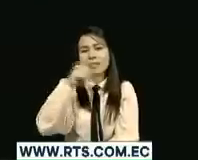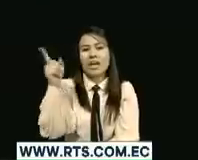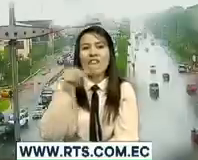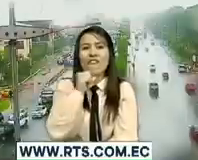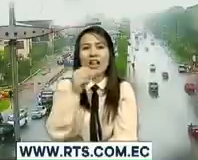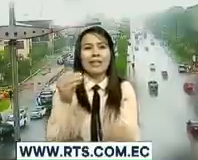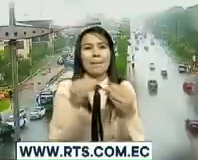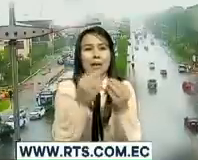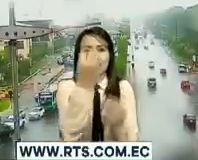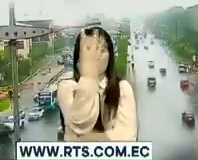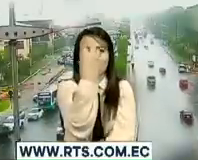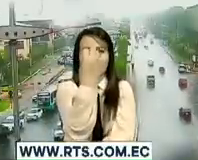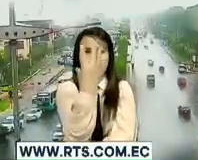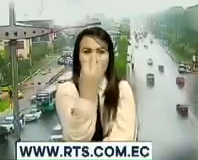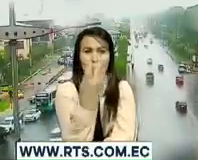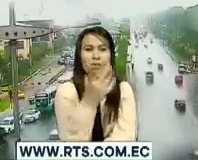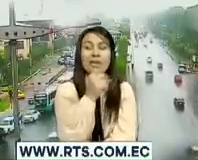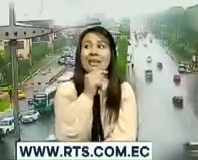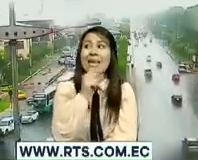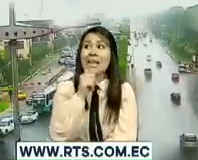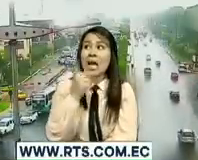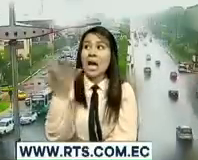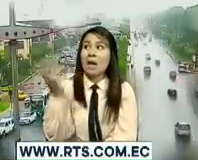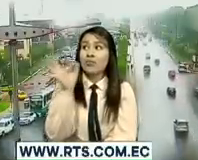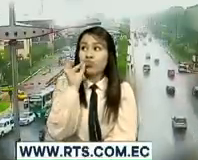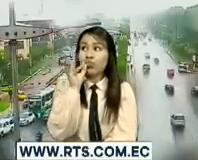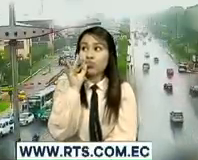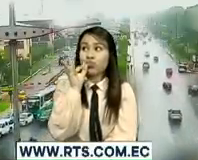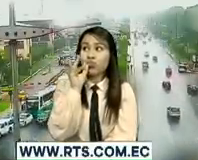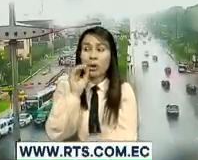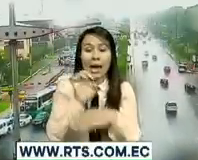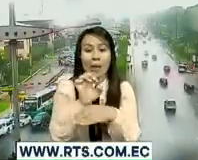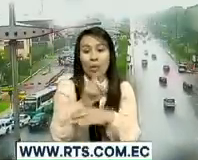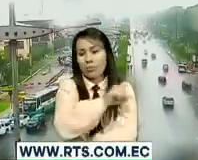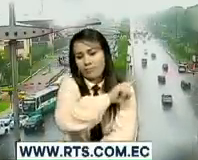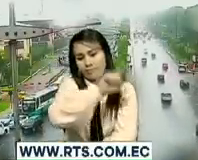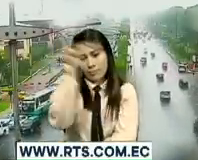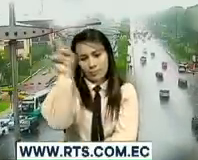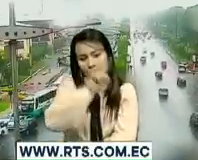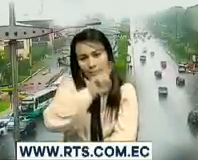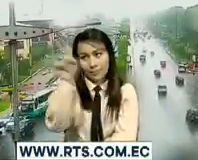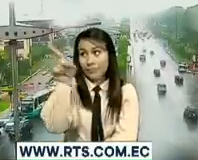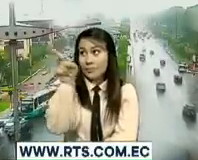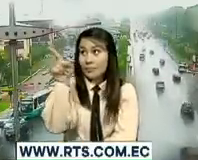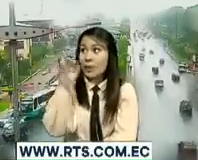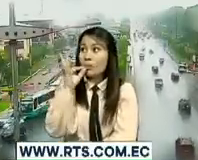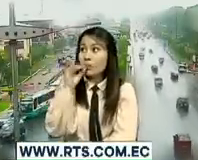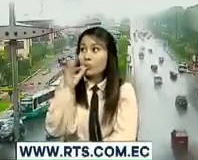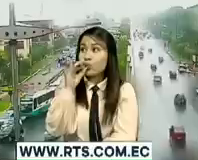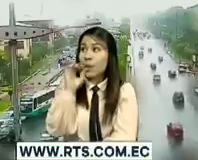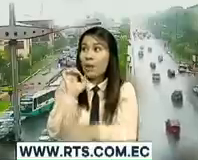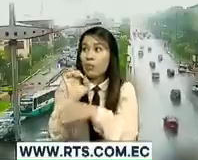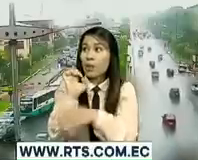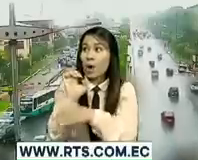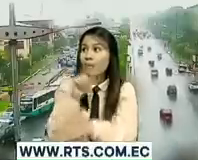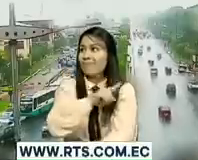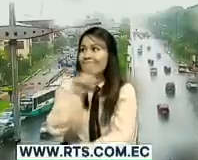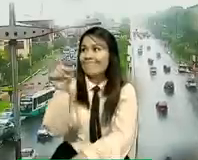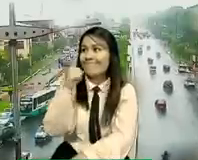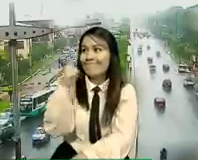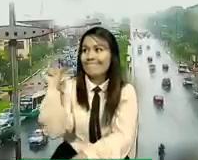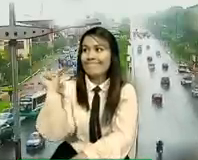por favor, a ver si los amigos de la CTE, que son los que controlan el tránsito allí en San Borondón, se dan una vueltita por